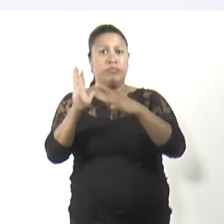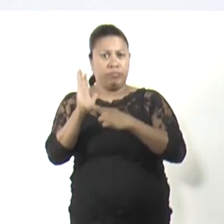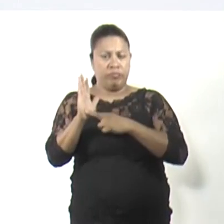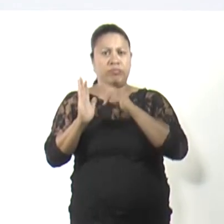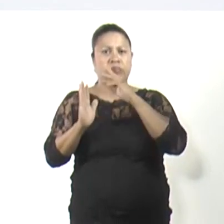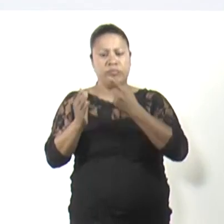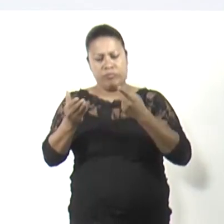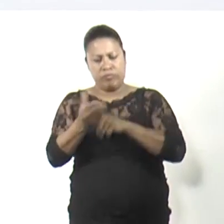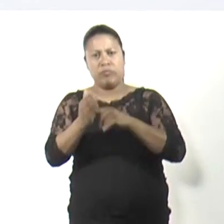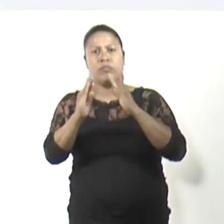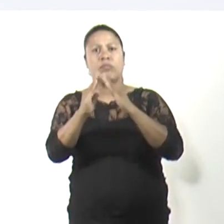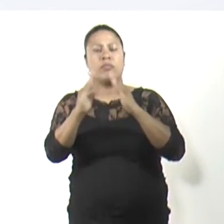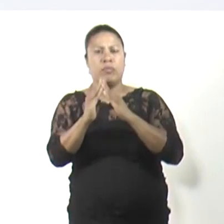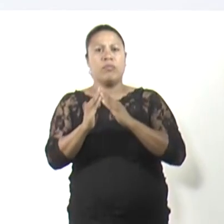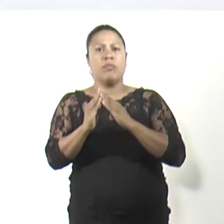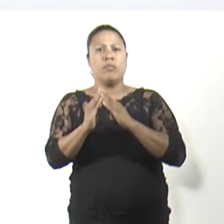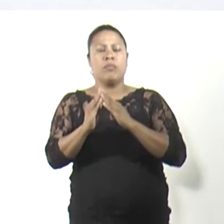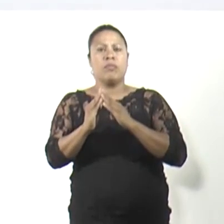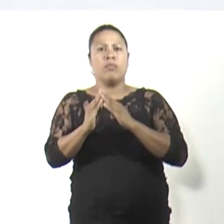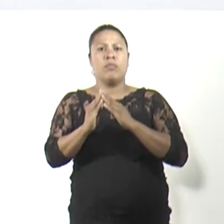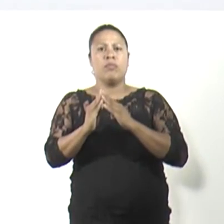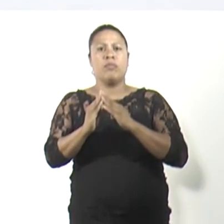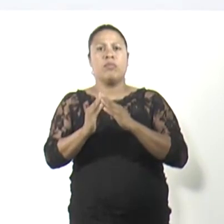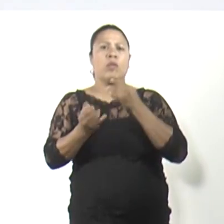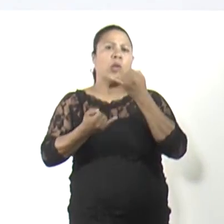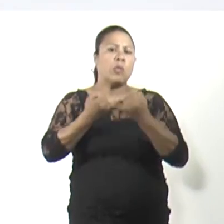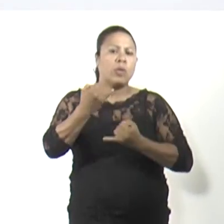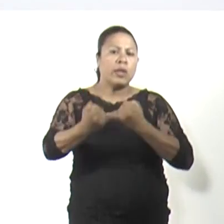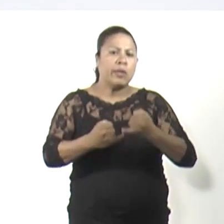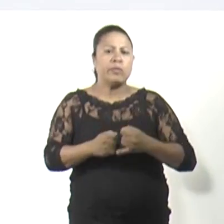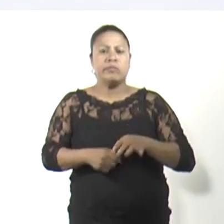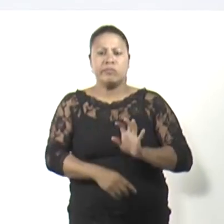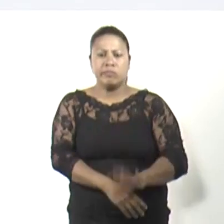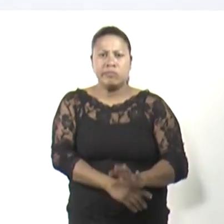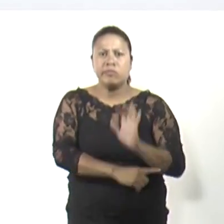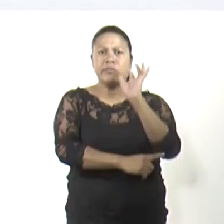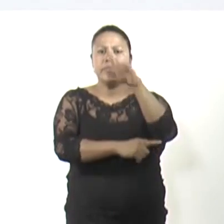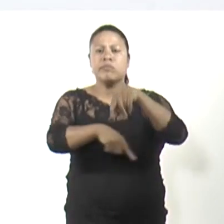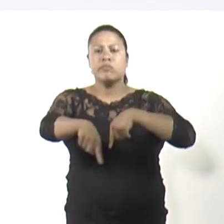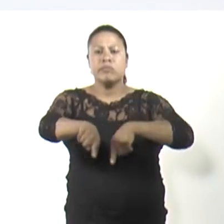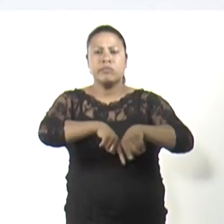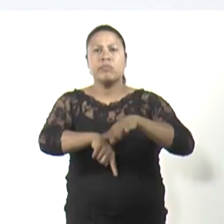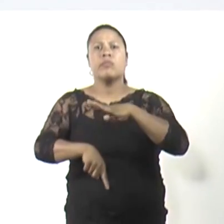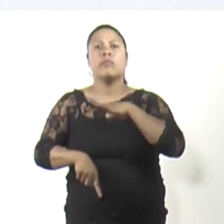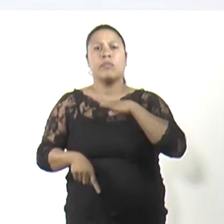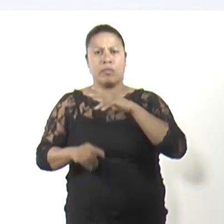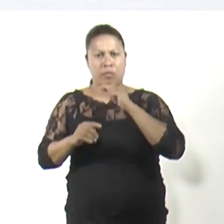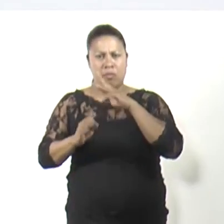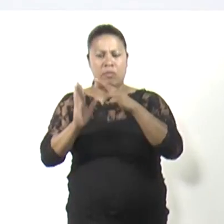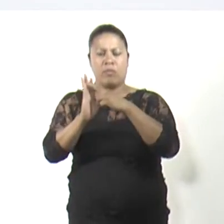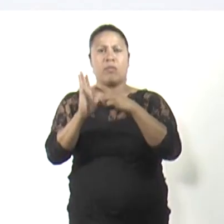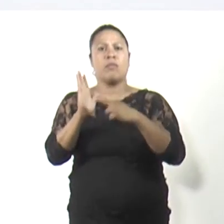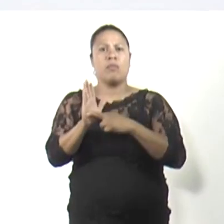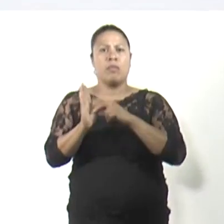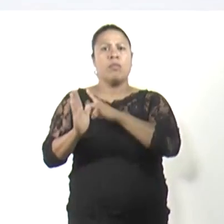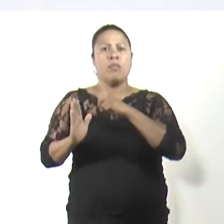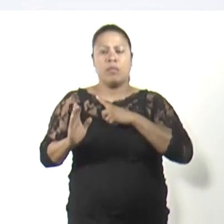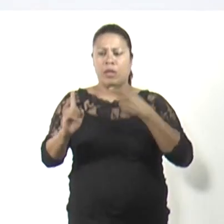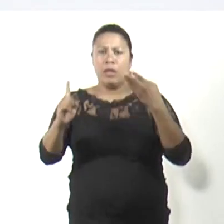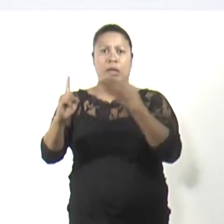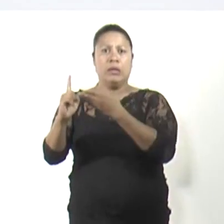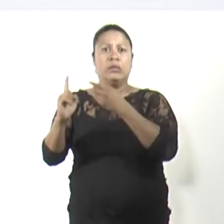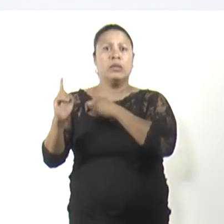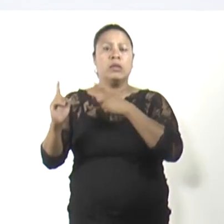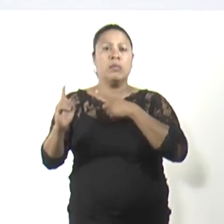también en un juego y que se deben de ir cumpliendo. En